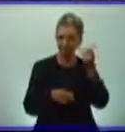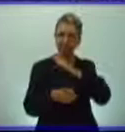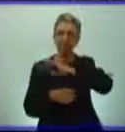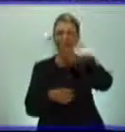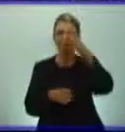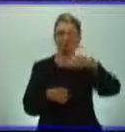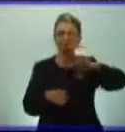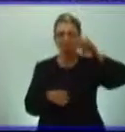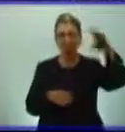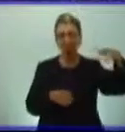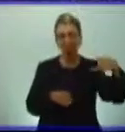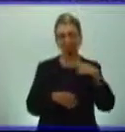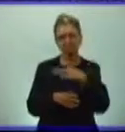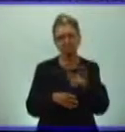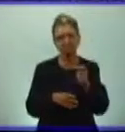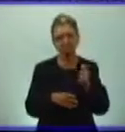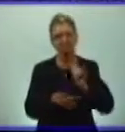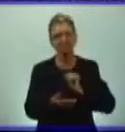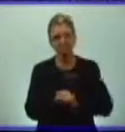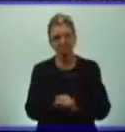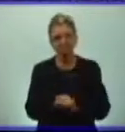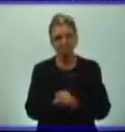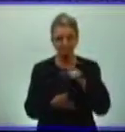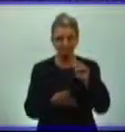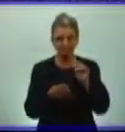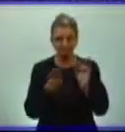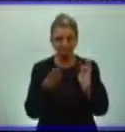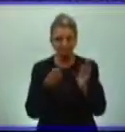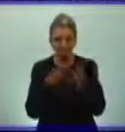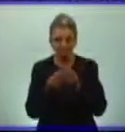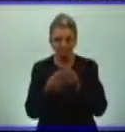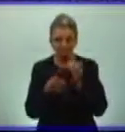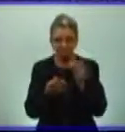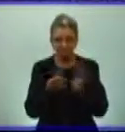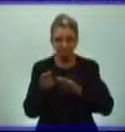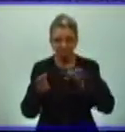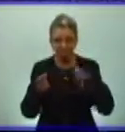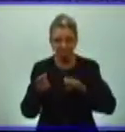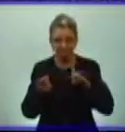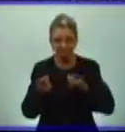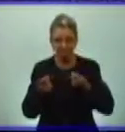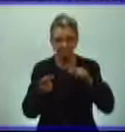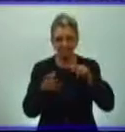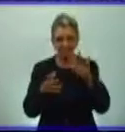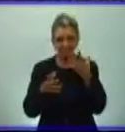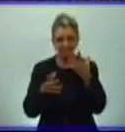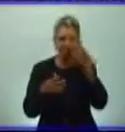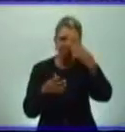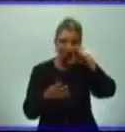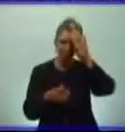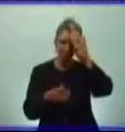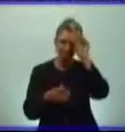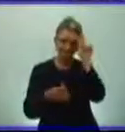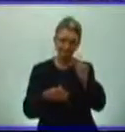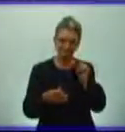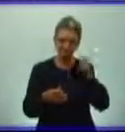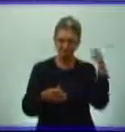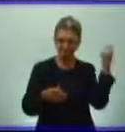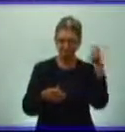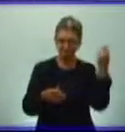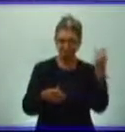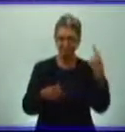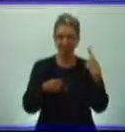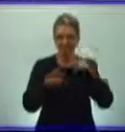Maestra, lugar histórico que sirvió de refugio y escenario de lucha primero a nuestros mambises y más tarde